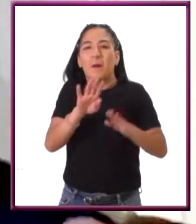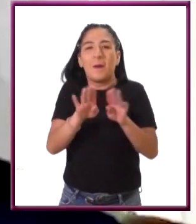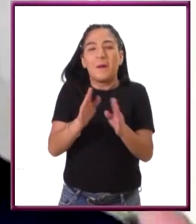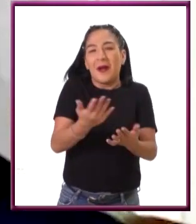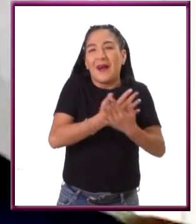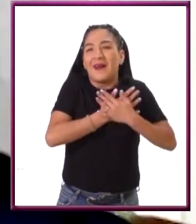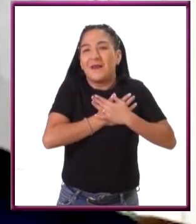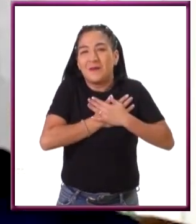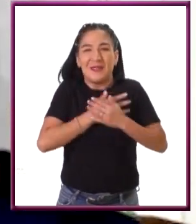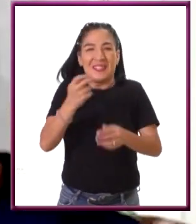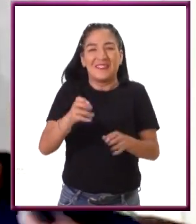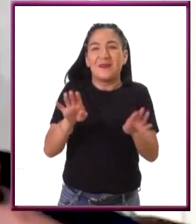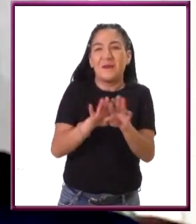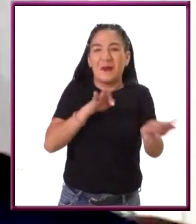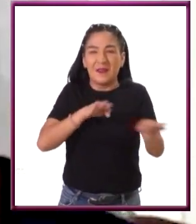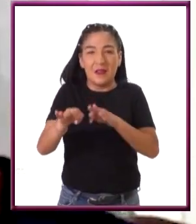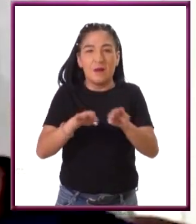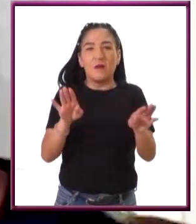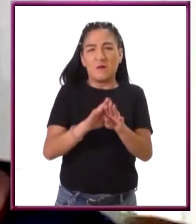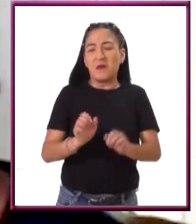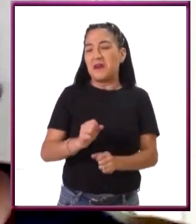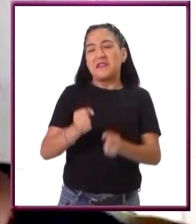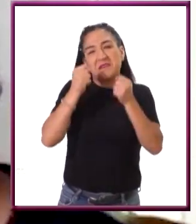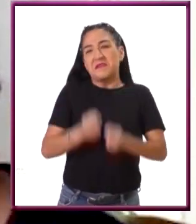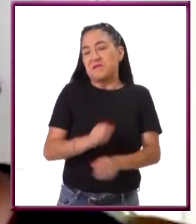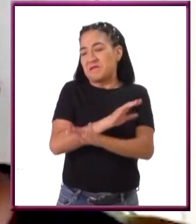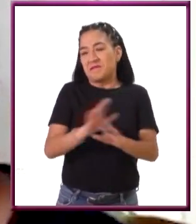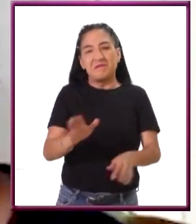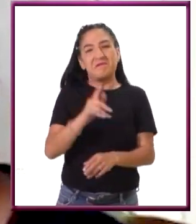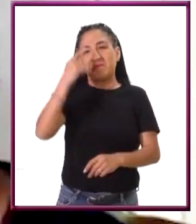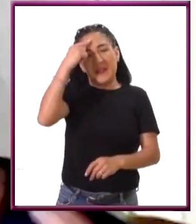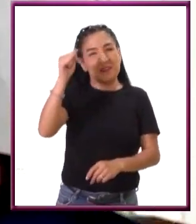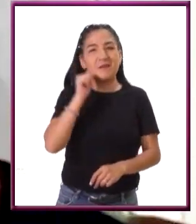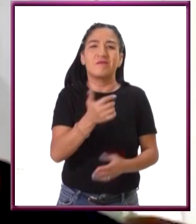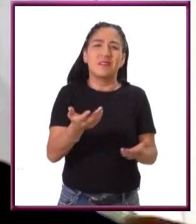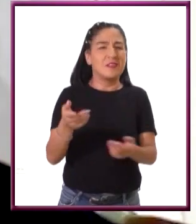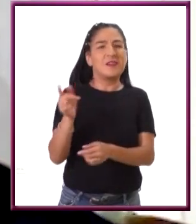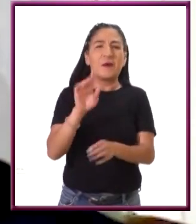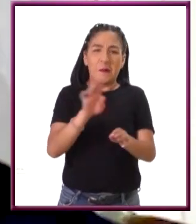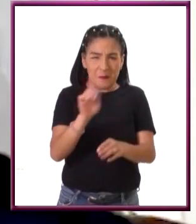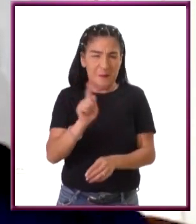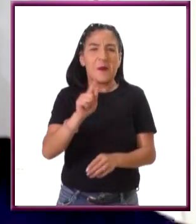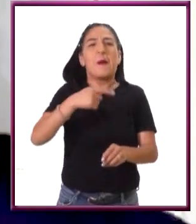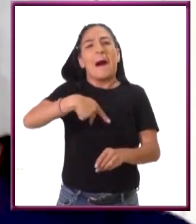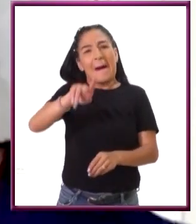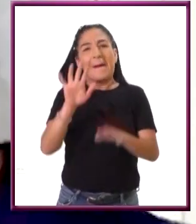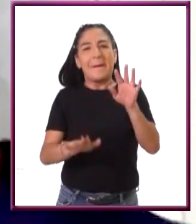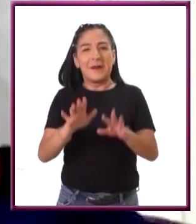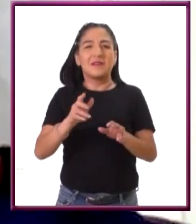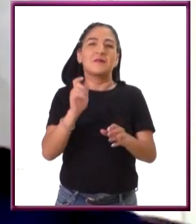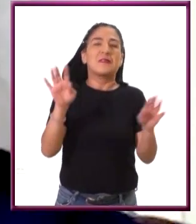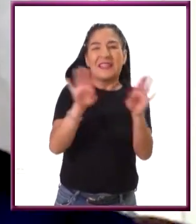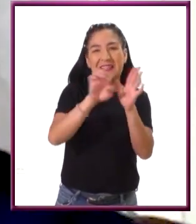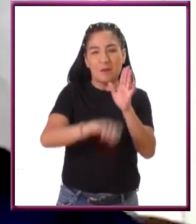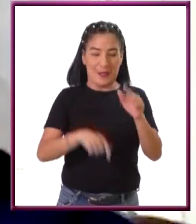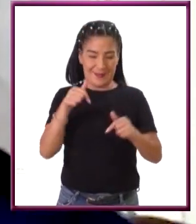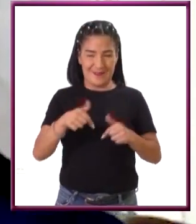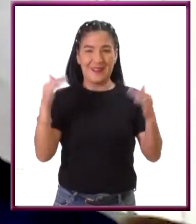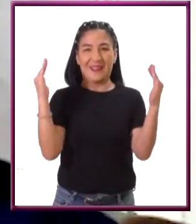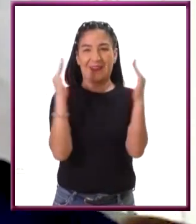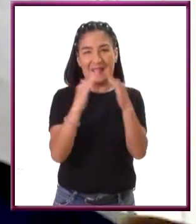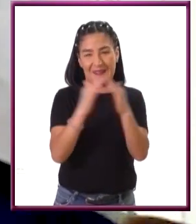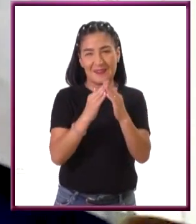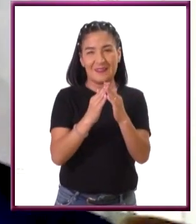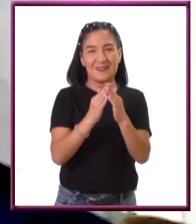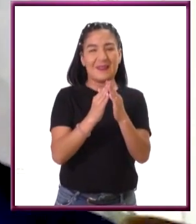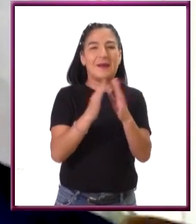Este hábitus que son cosas que damos por hecho y no las vamos a dividir. Y muchas veces nos imaginamos que tiene que ver con la casa, o quizá en la casa